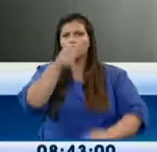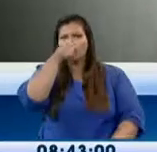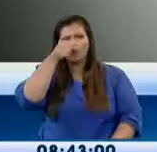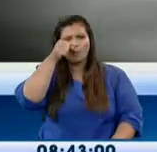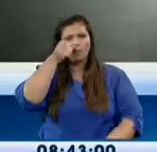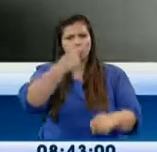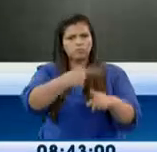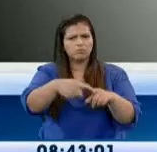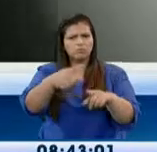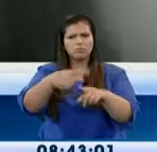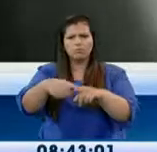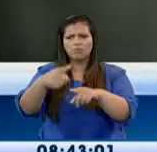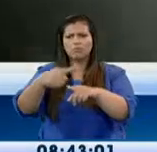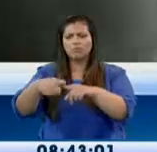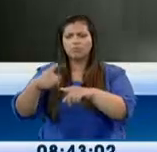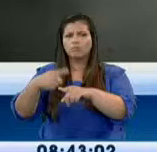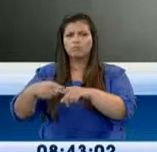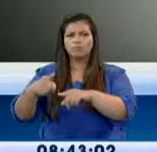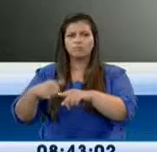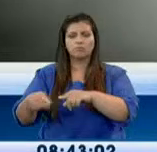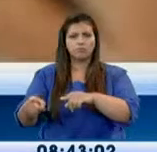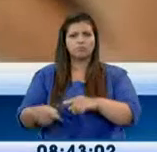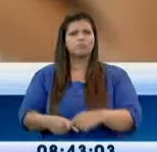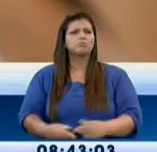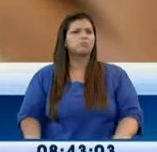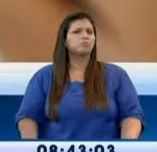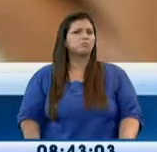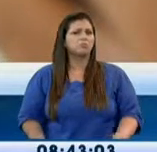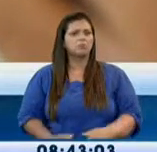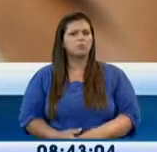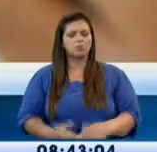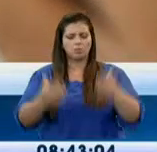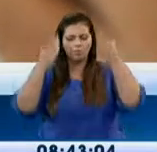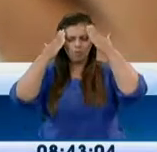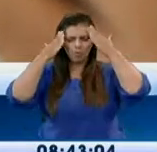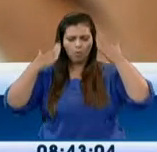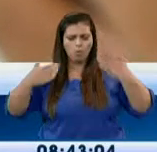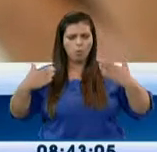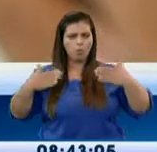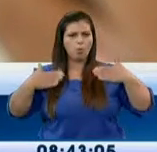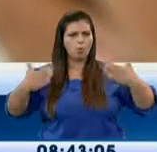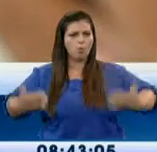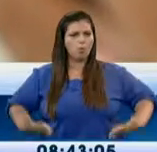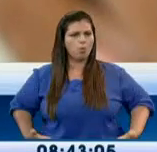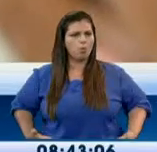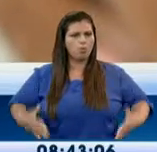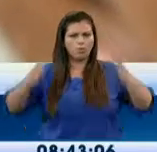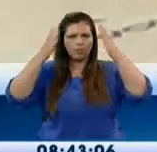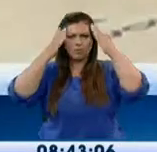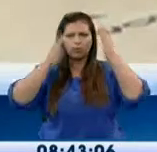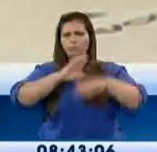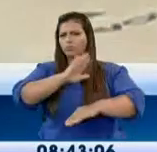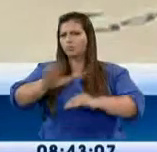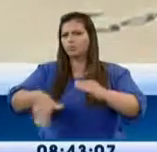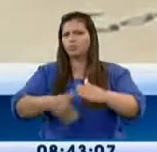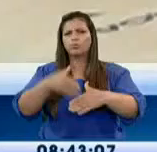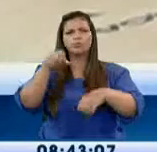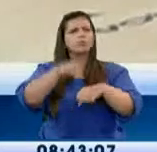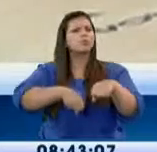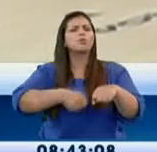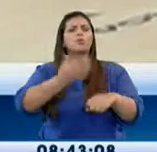pero alcaloide al final, que produce daños que pueden llegar a ser irreversibles. En general, las drogas producen